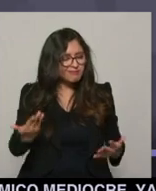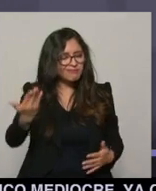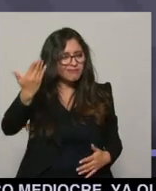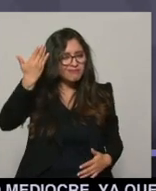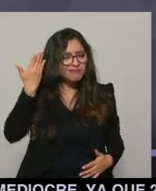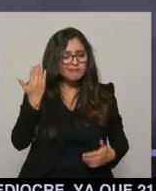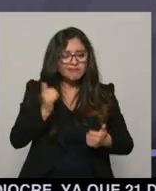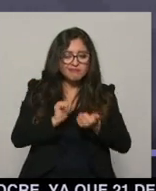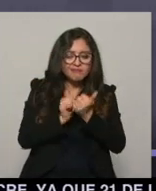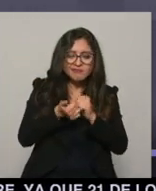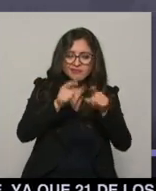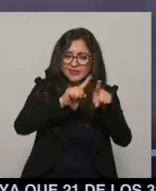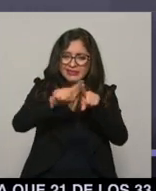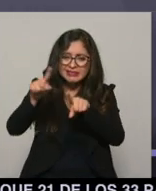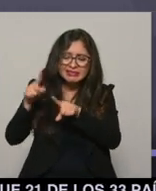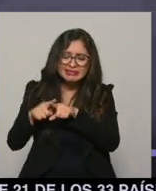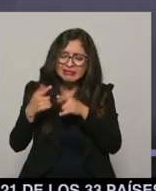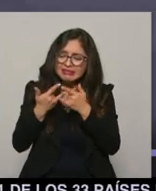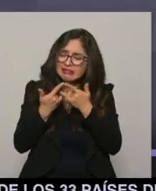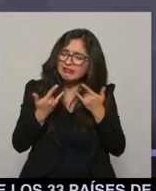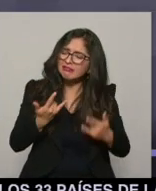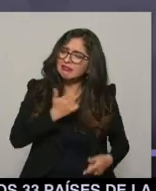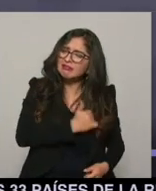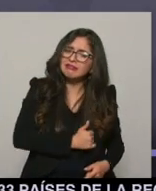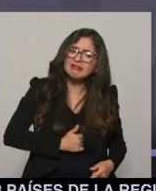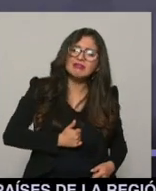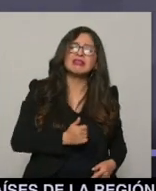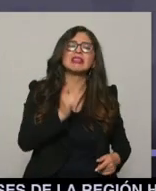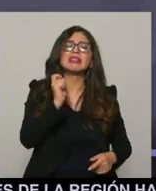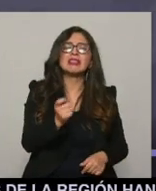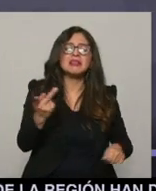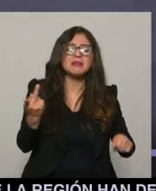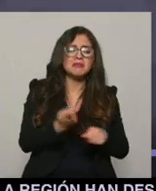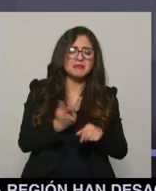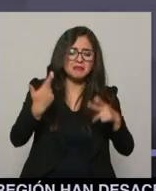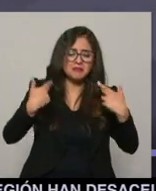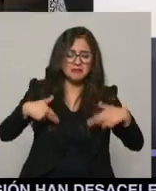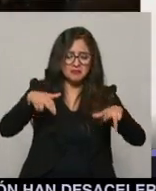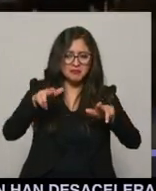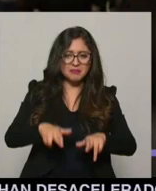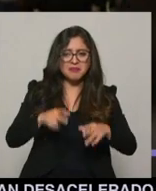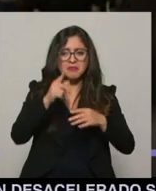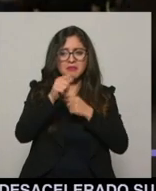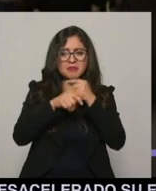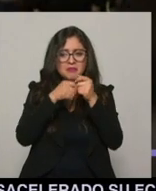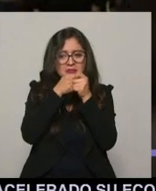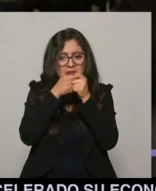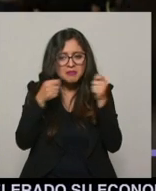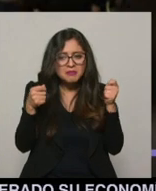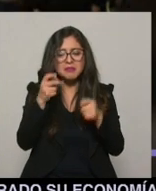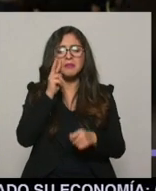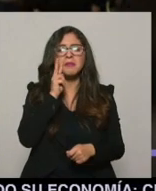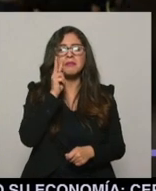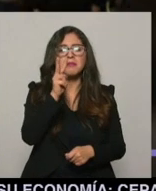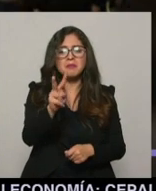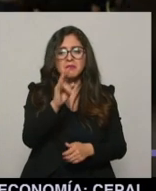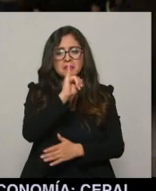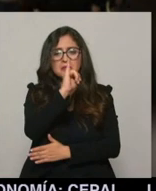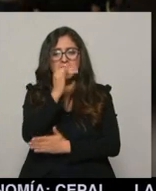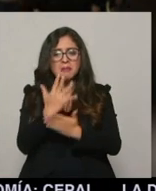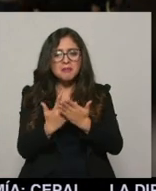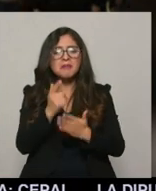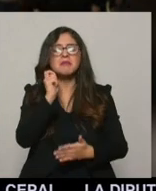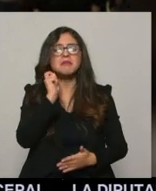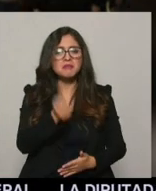descubrir cada una de estas historias. ¿Qué hay detrás de ese paliacate? ¿Qué hay detrás? Mira, ahí está la imagen. ¿Qué hay detrás de esta